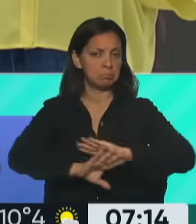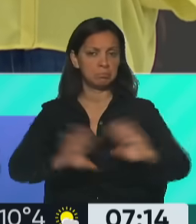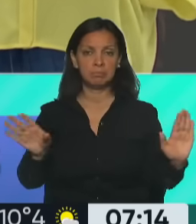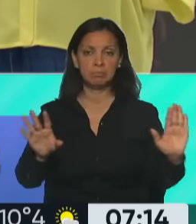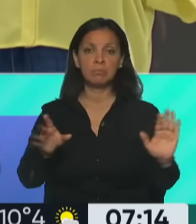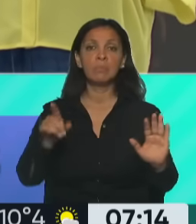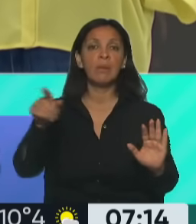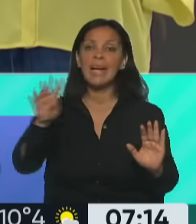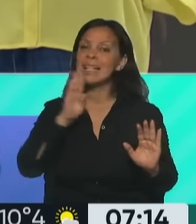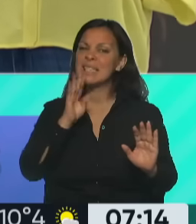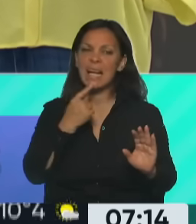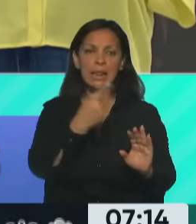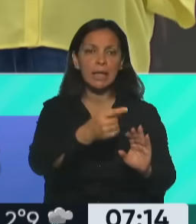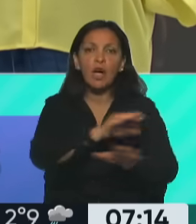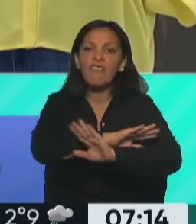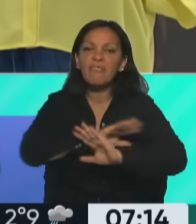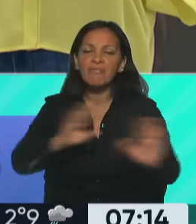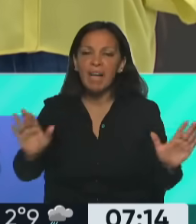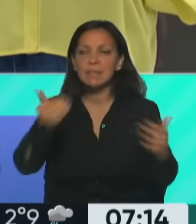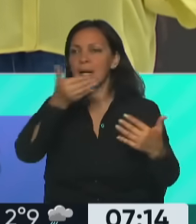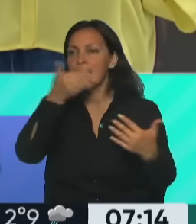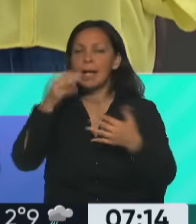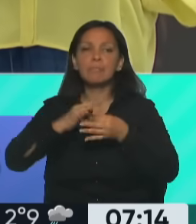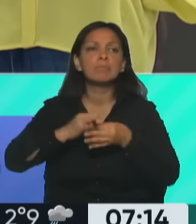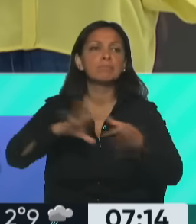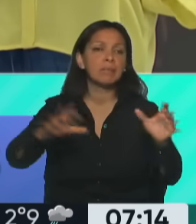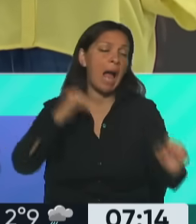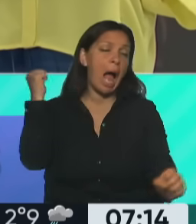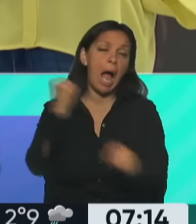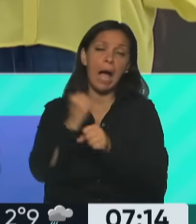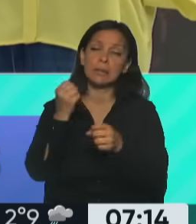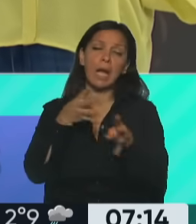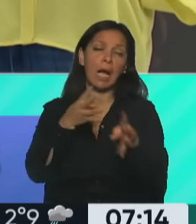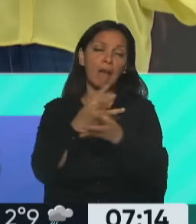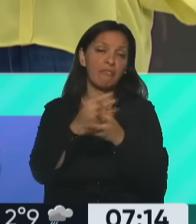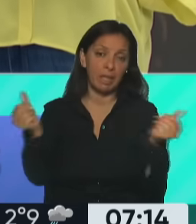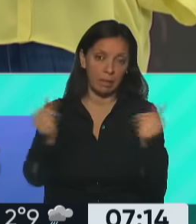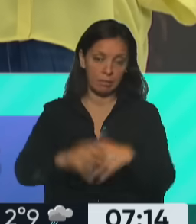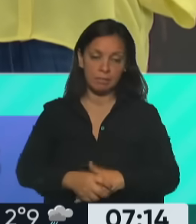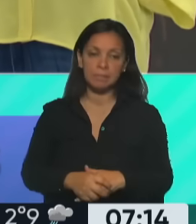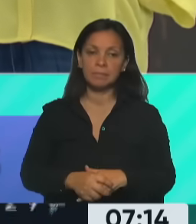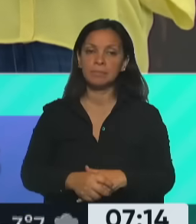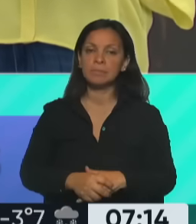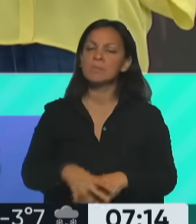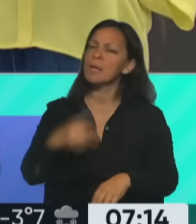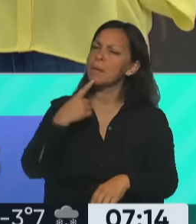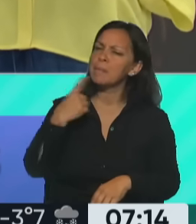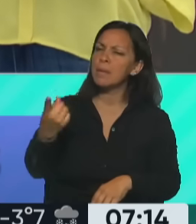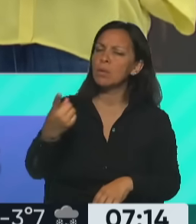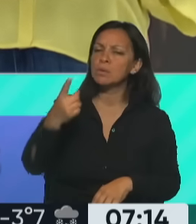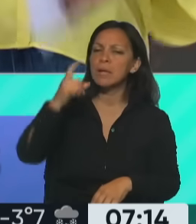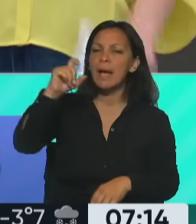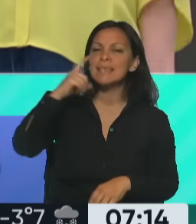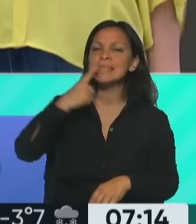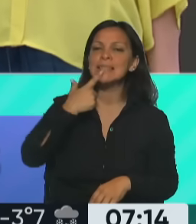ayer que no iba a liberar ningún rehén más hasta el final de la guerra. ¿Y qué pasa en Cisjordania? Porque en